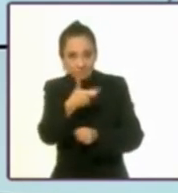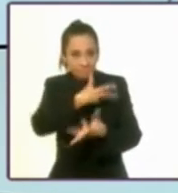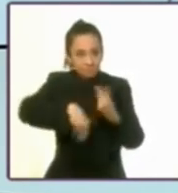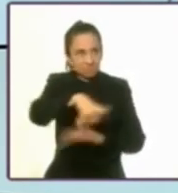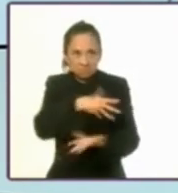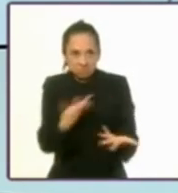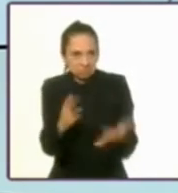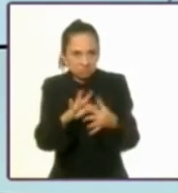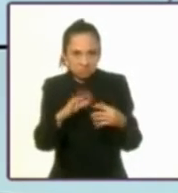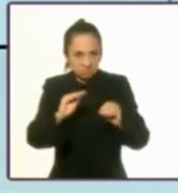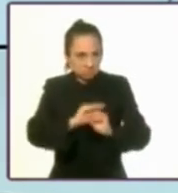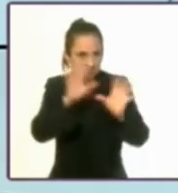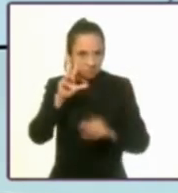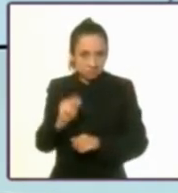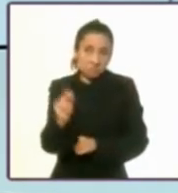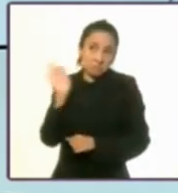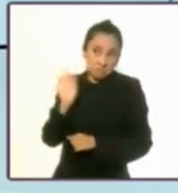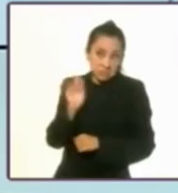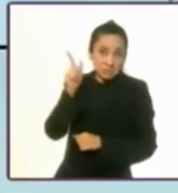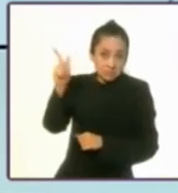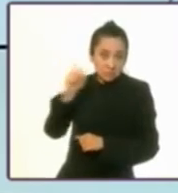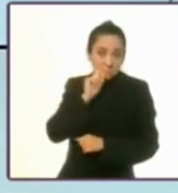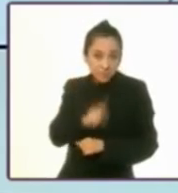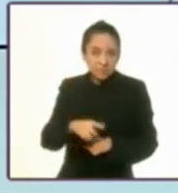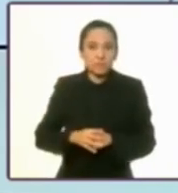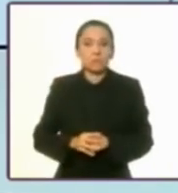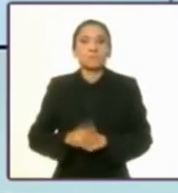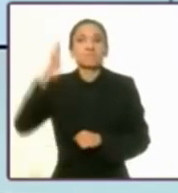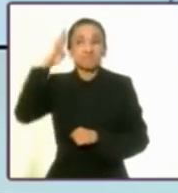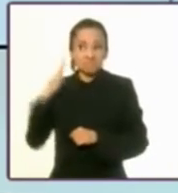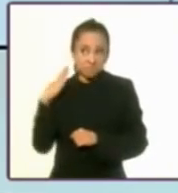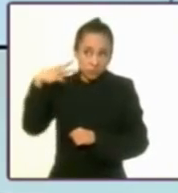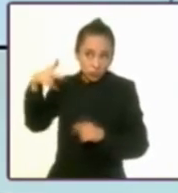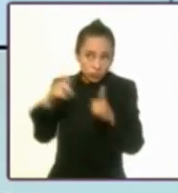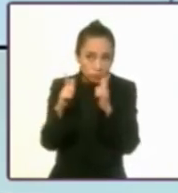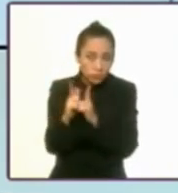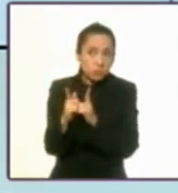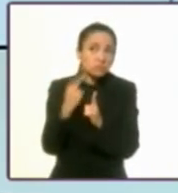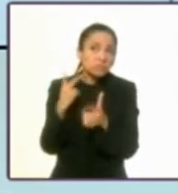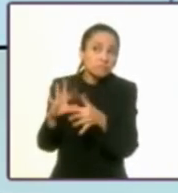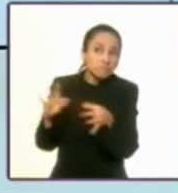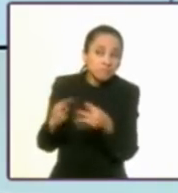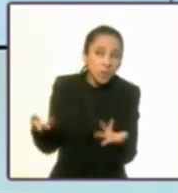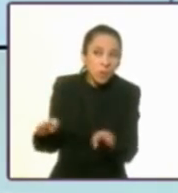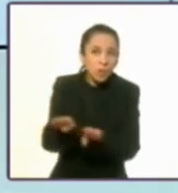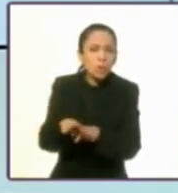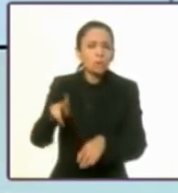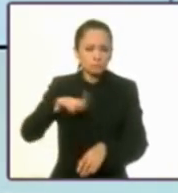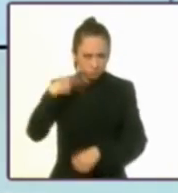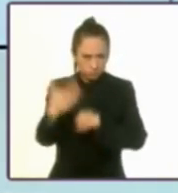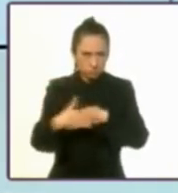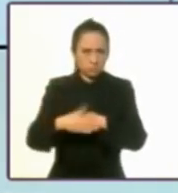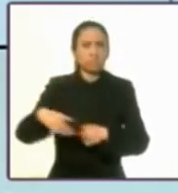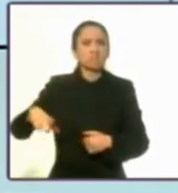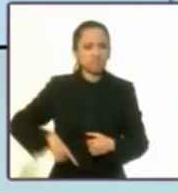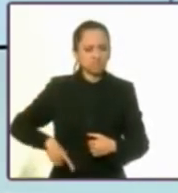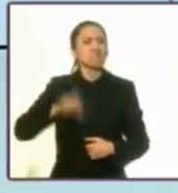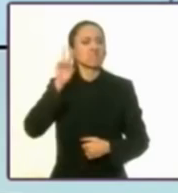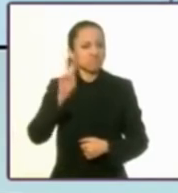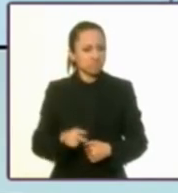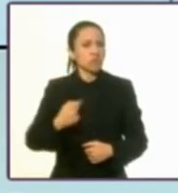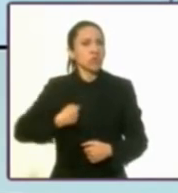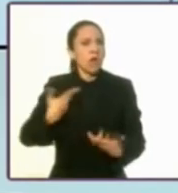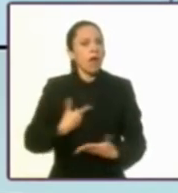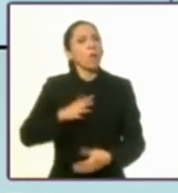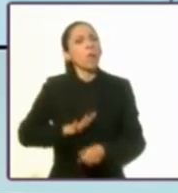alejandra nos puede explicar las decisiones de su partido pero lo que sí voy a hacer en mi gobierno es auditar y transparentar el manejo de